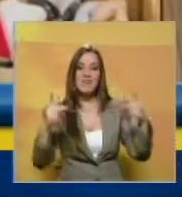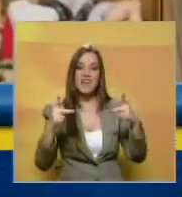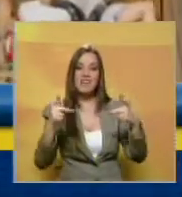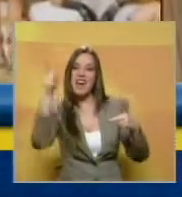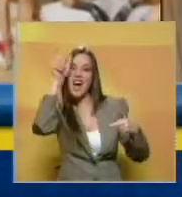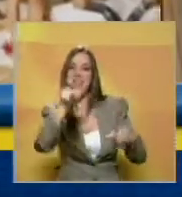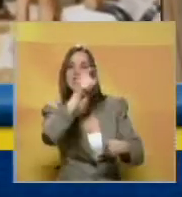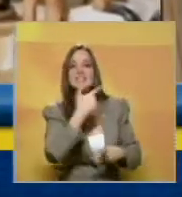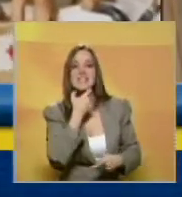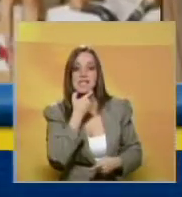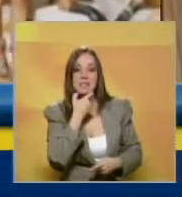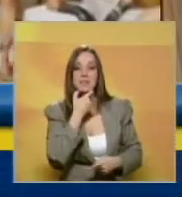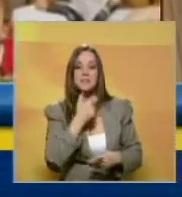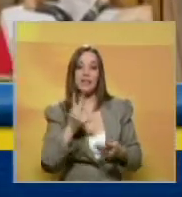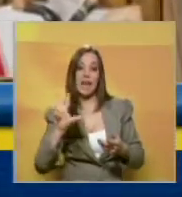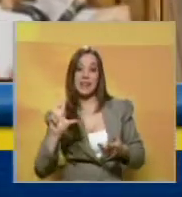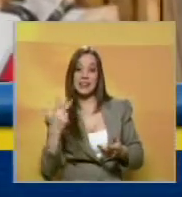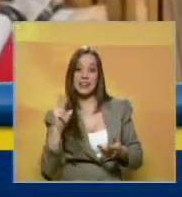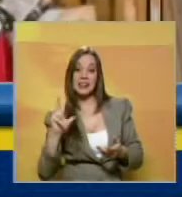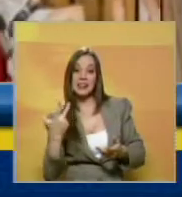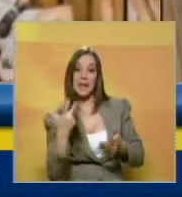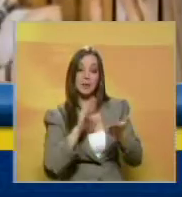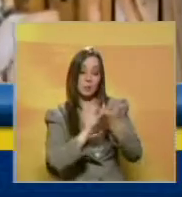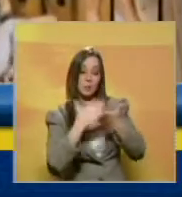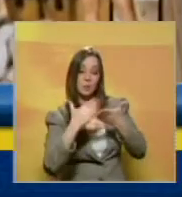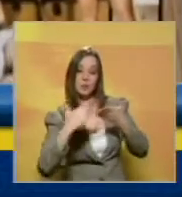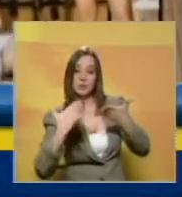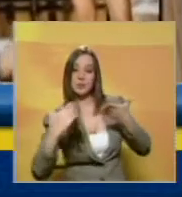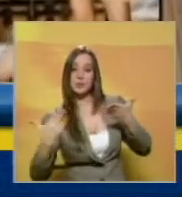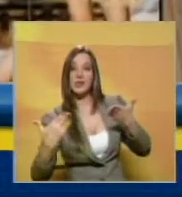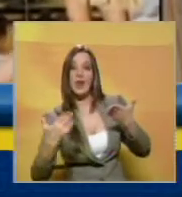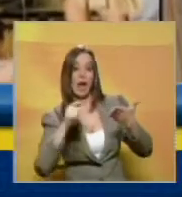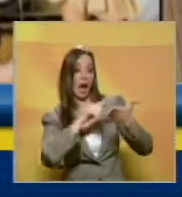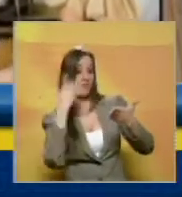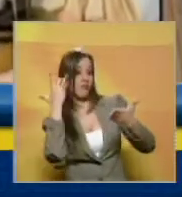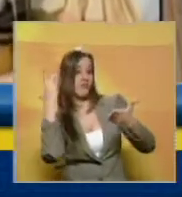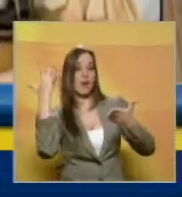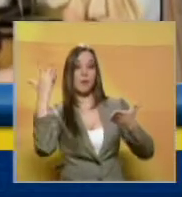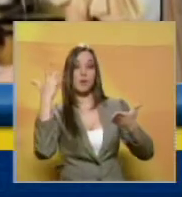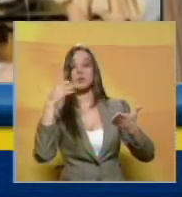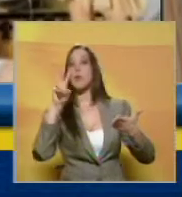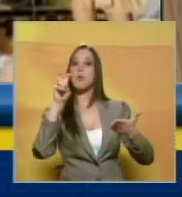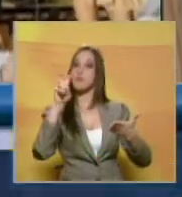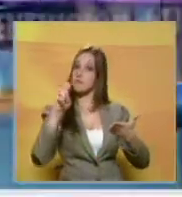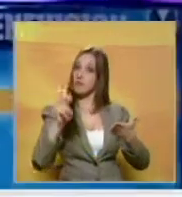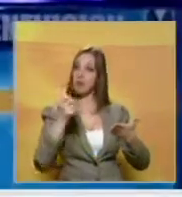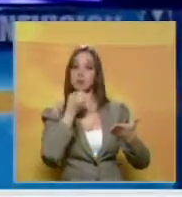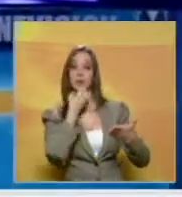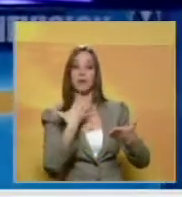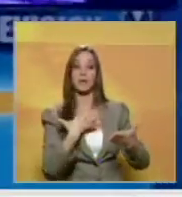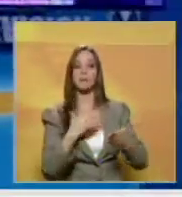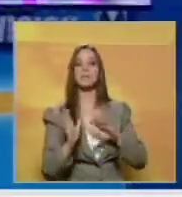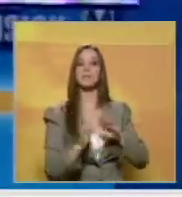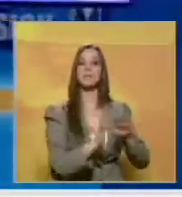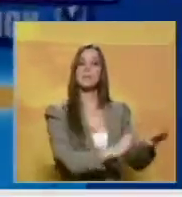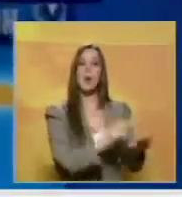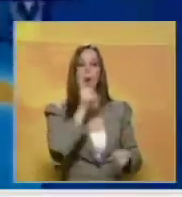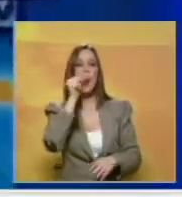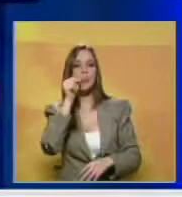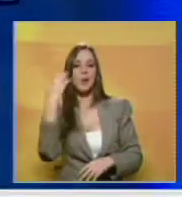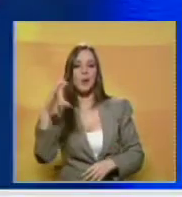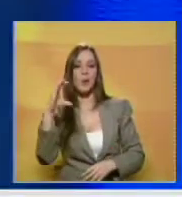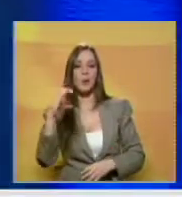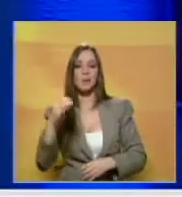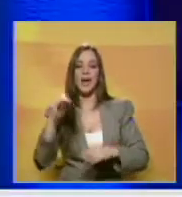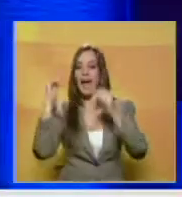cual presenta en una triple portada a los famosos que considera una nueva generación de talentos. Carlos Vives le celebró el Día de la